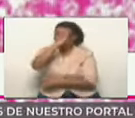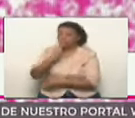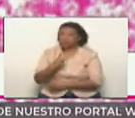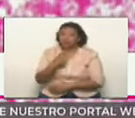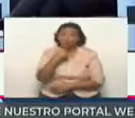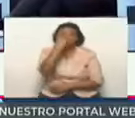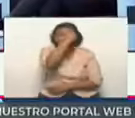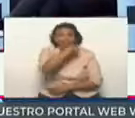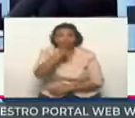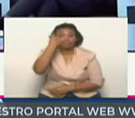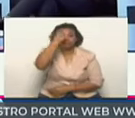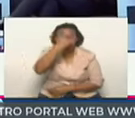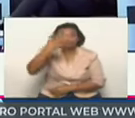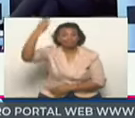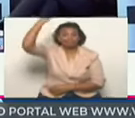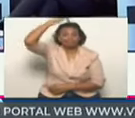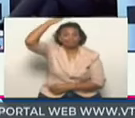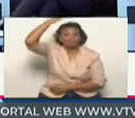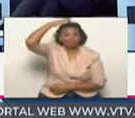¿Está esperando la pregunta?